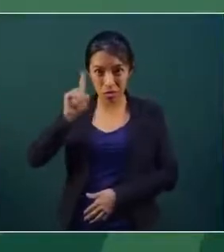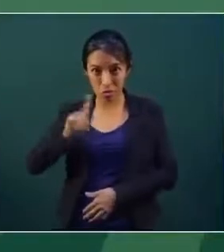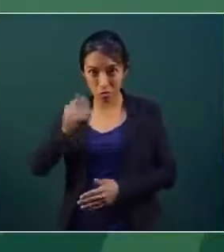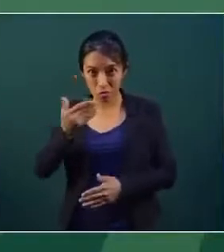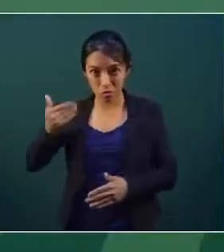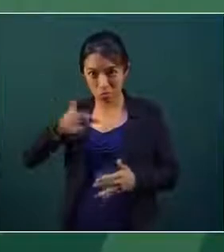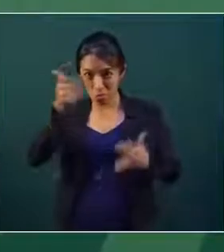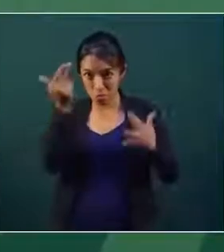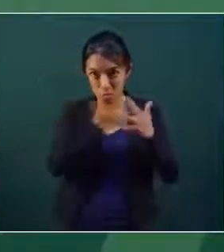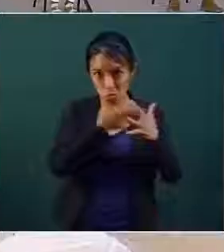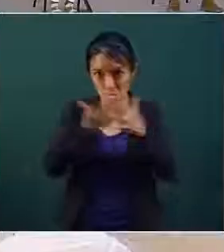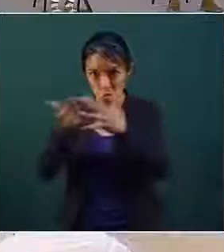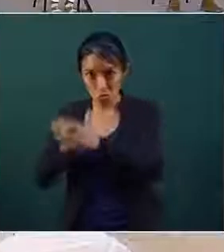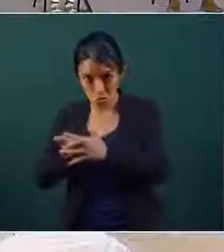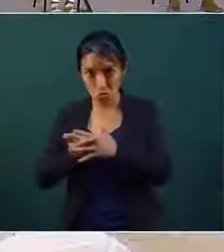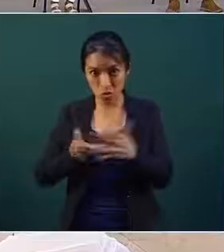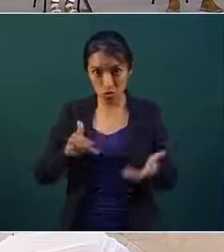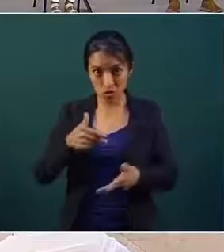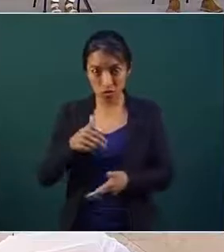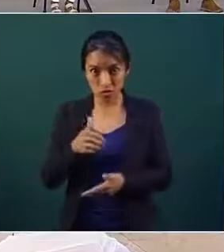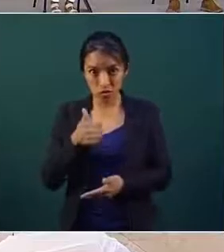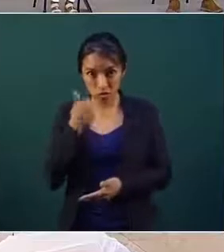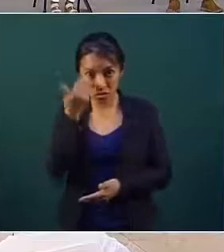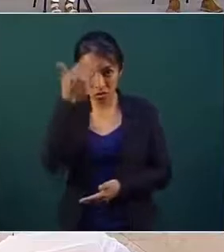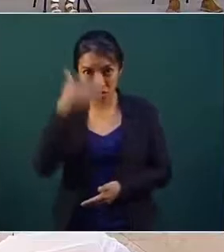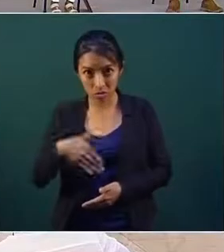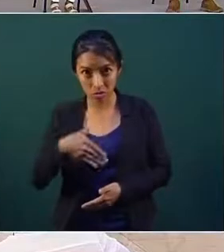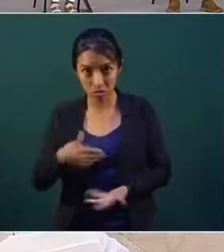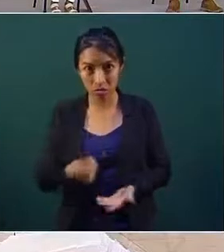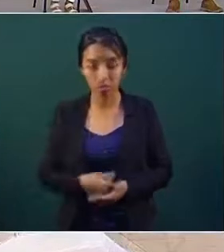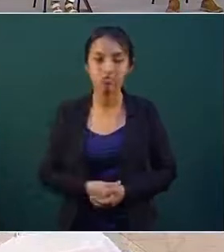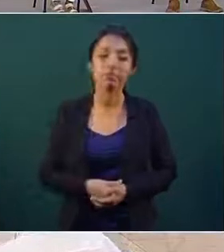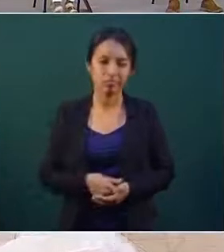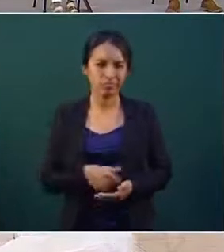Sí. ¿Sí? ¿Por qué no pones?